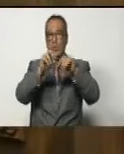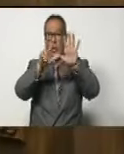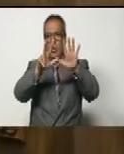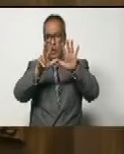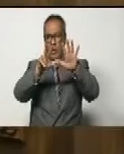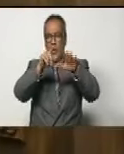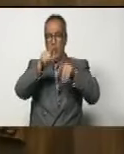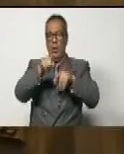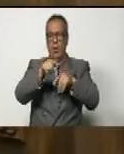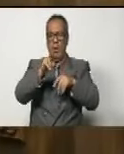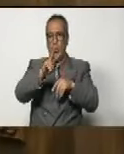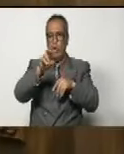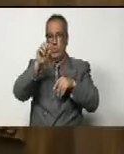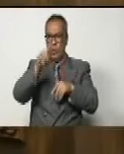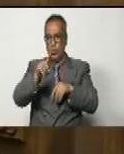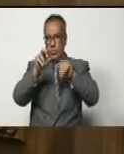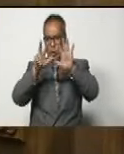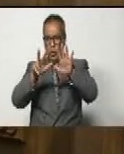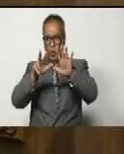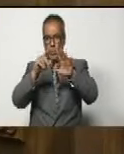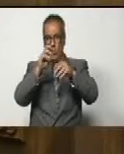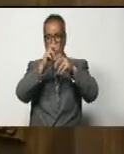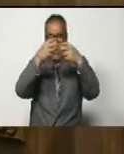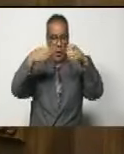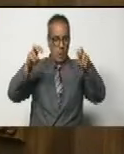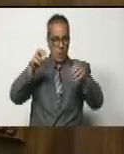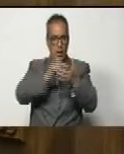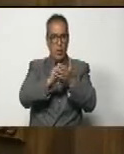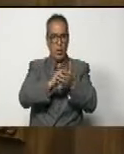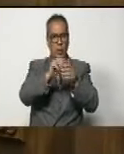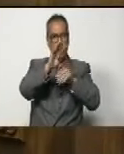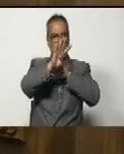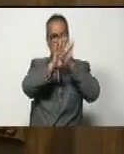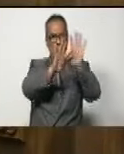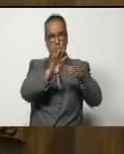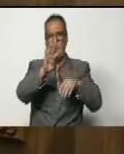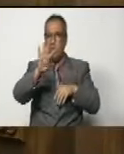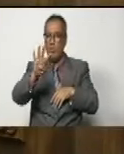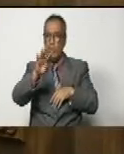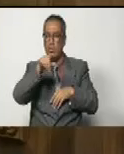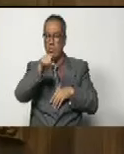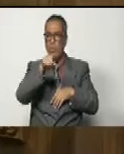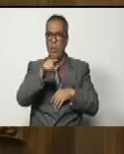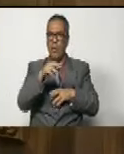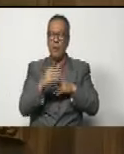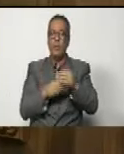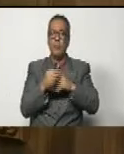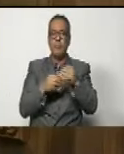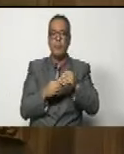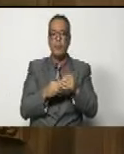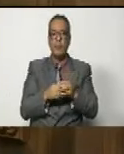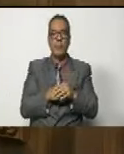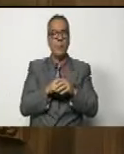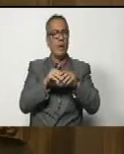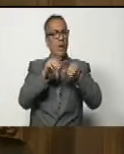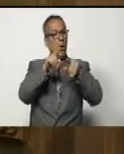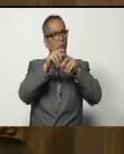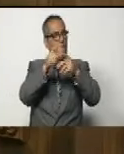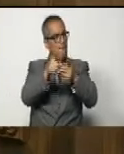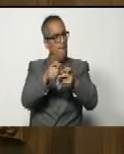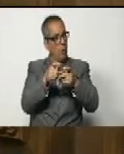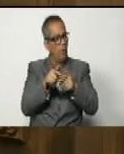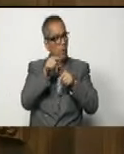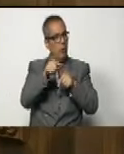118º, se sugiere aprobar sin modificación la denominación del epígrafe del artículo 94, el cual queda redactado en los siguientes términos. Epígrafe,